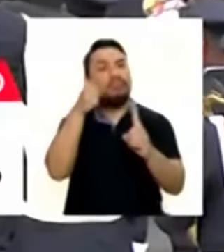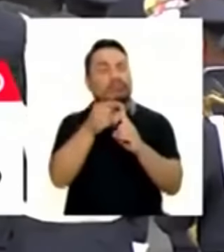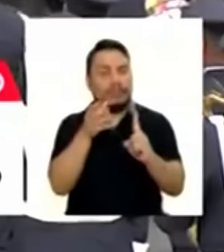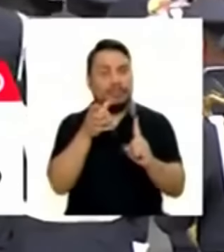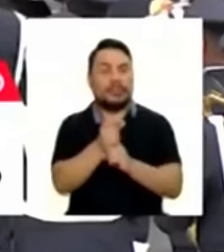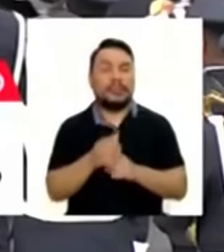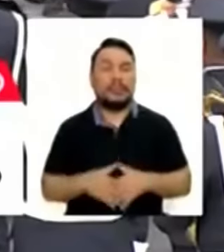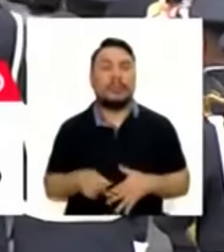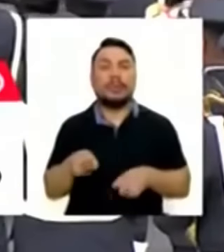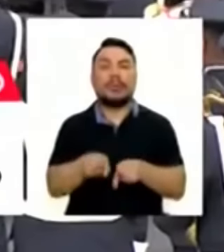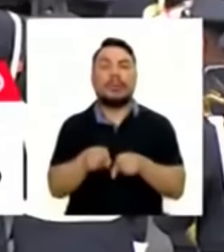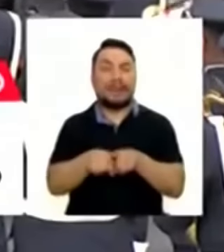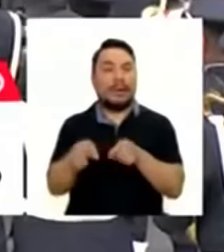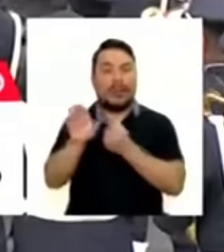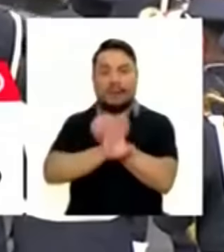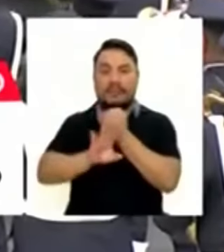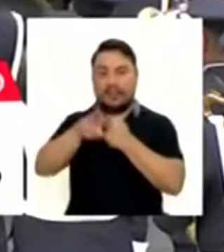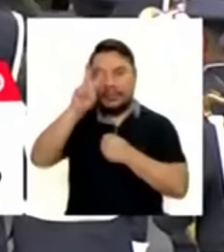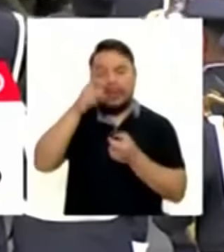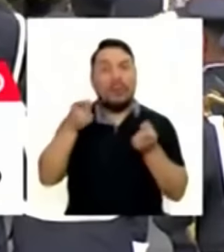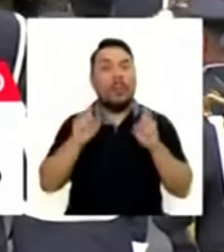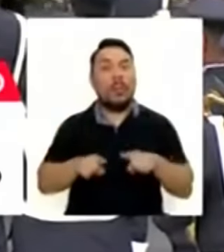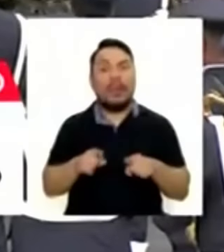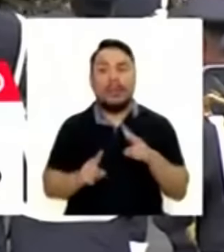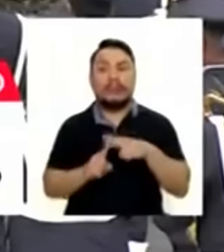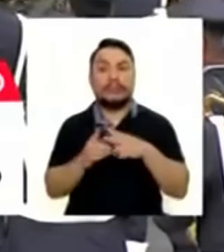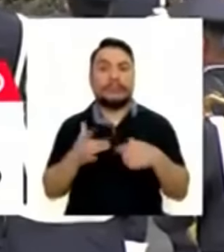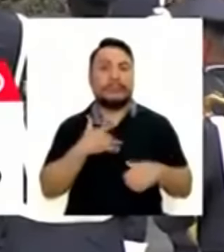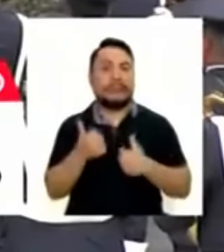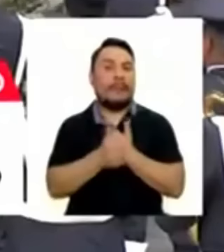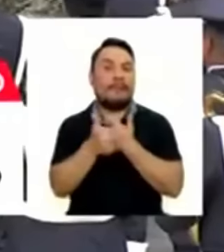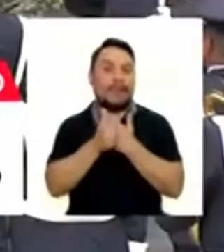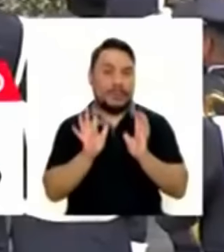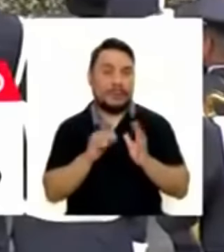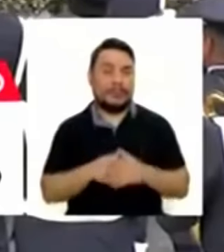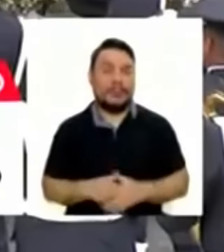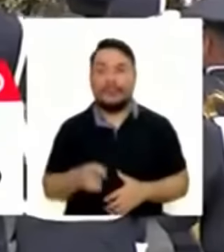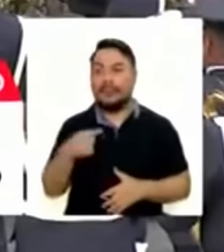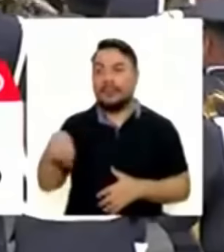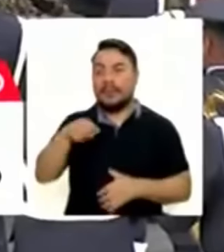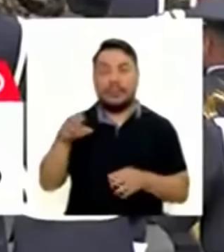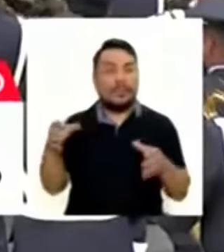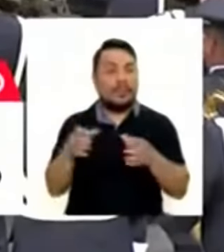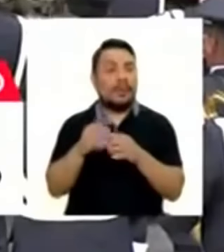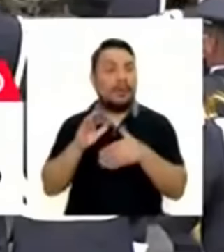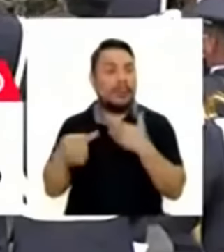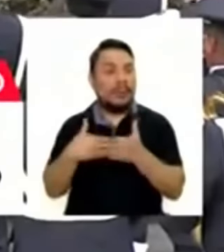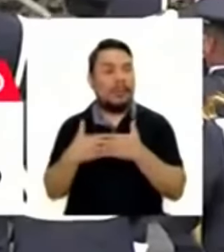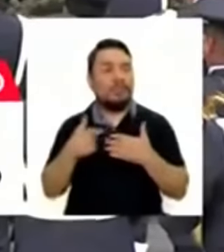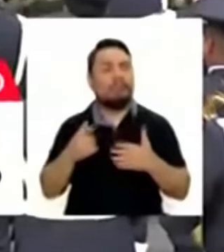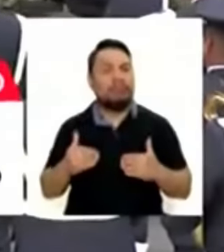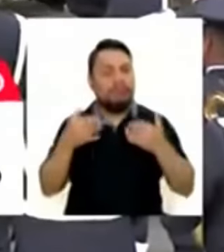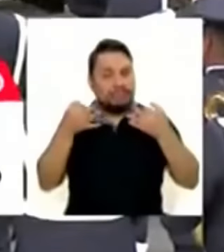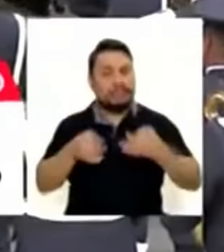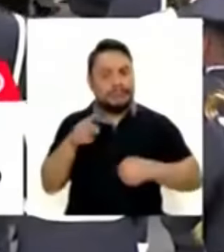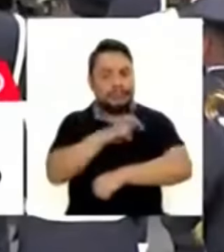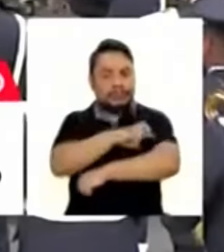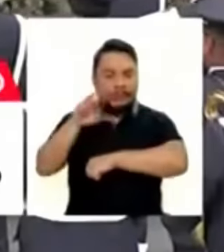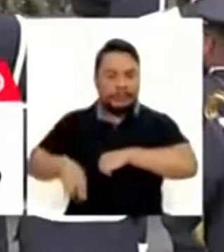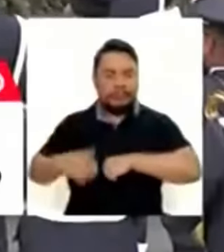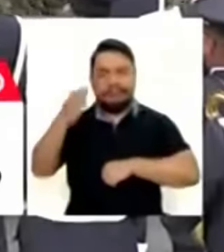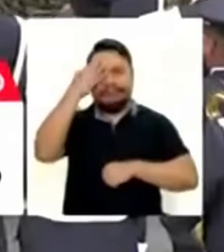asignada y defender a la patria cuando se encuentra en peligro. Ellos han alcanzado un sitial de privilegio como profesionales